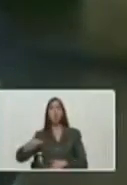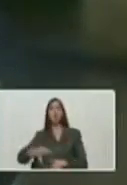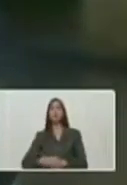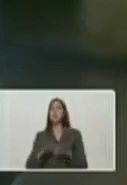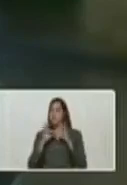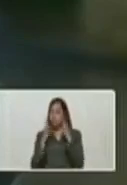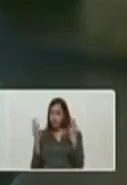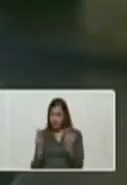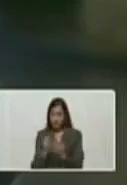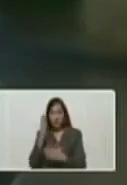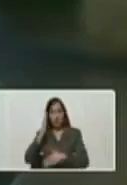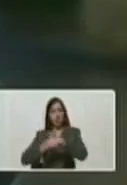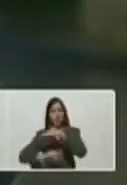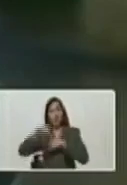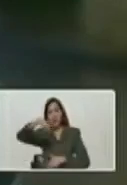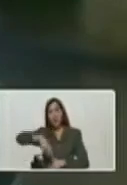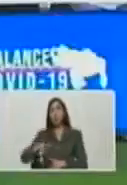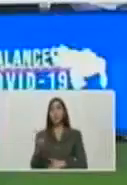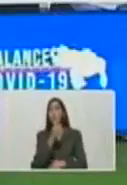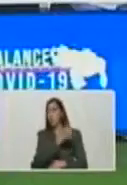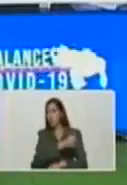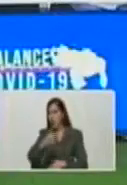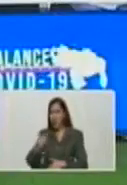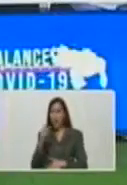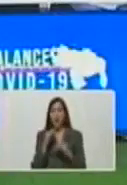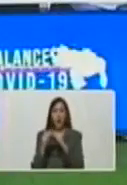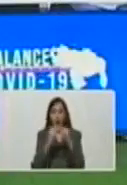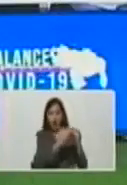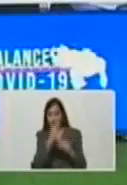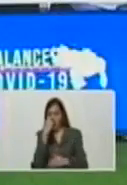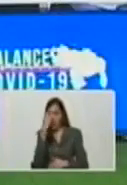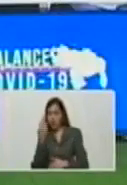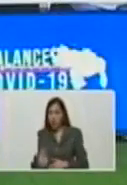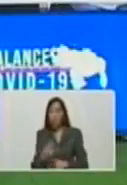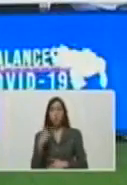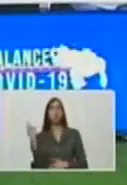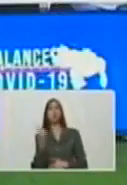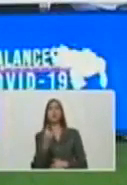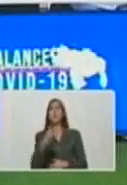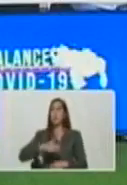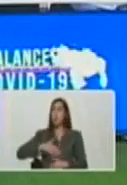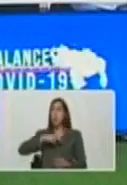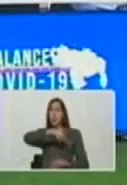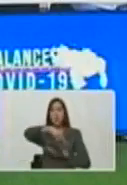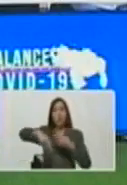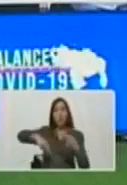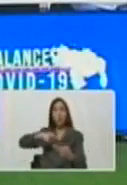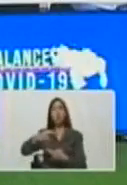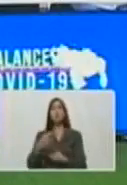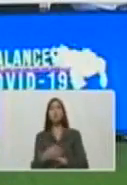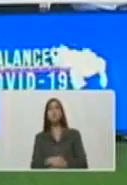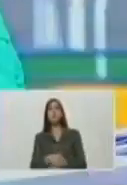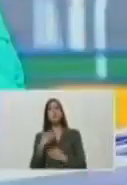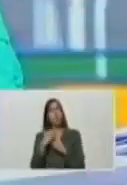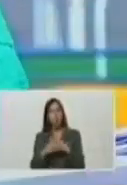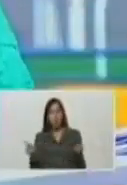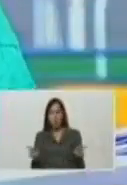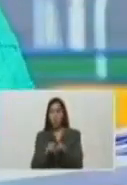familia humilde de Venezuela, casa por casa. Eso solo lo puede hacer una revolución humanista como la